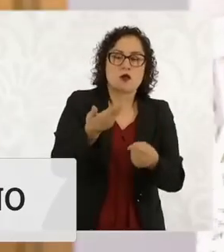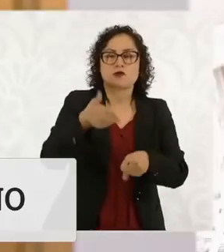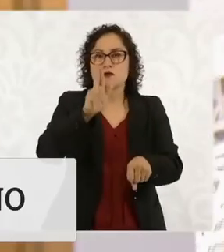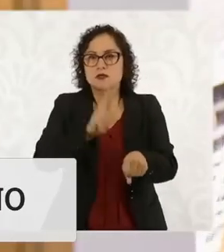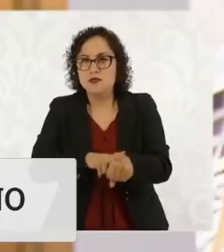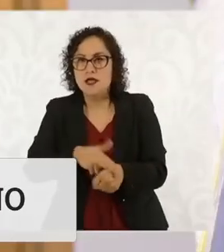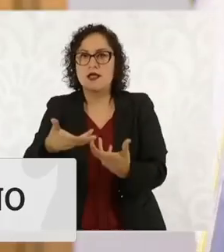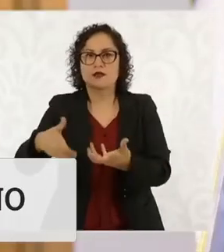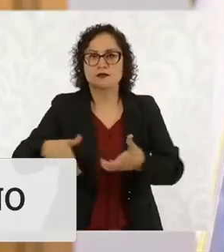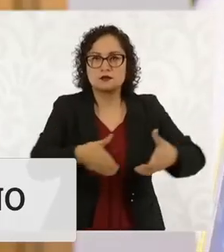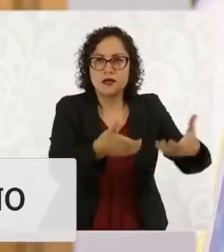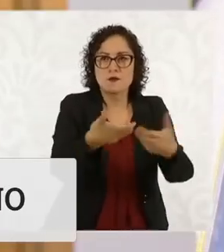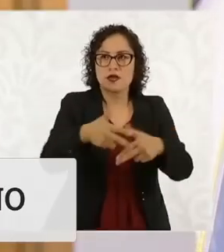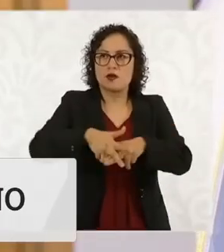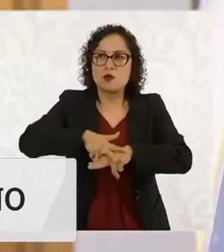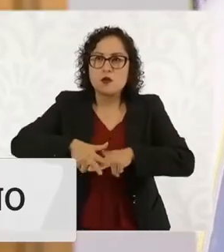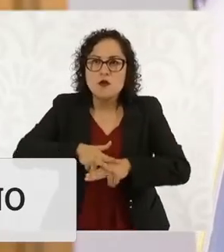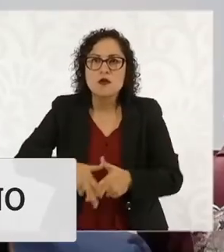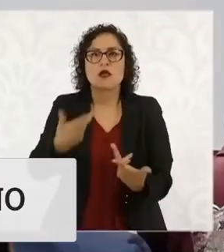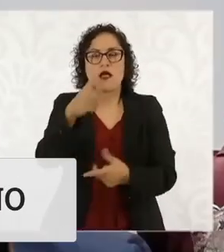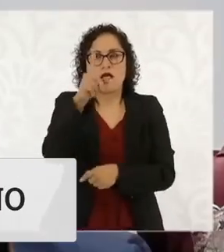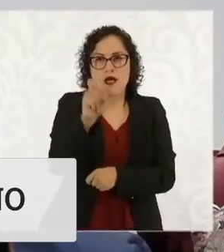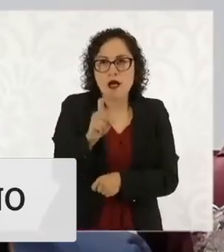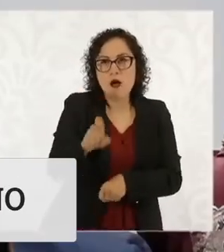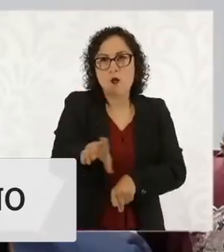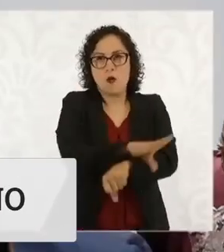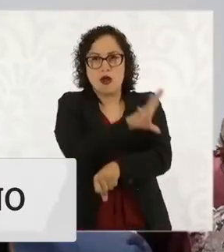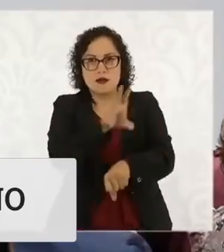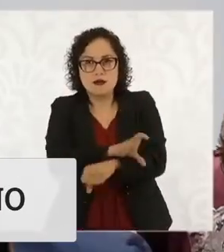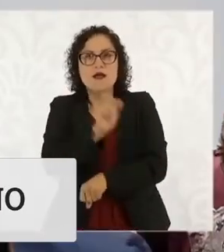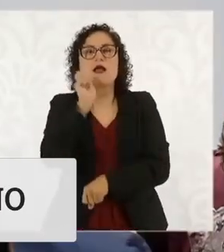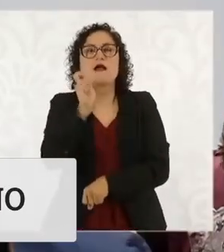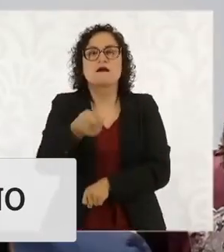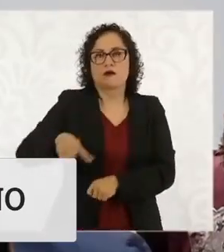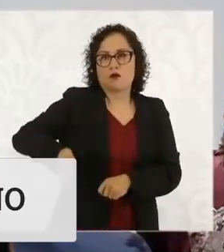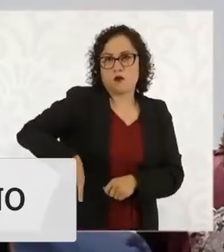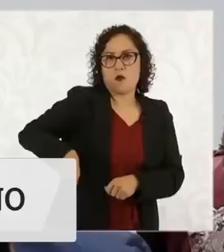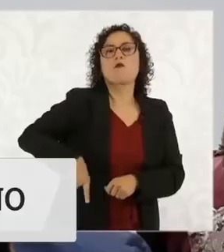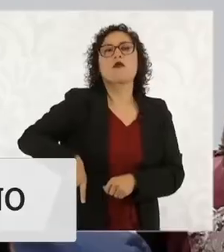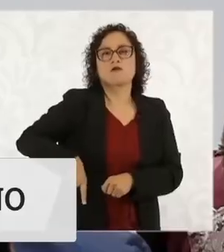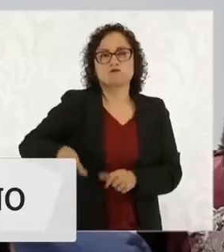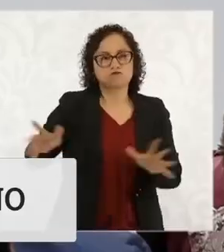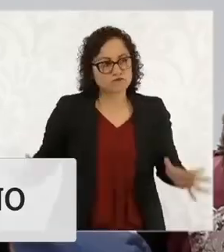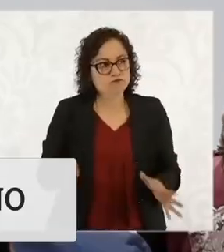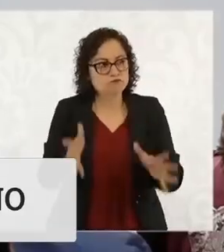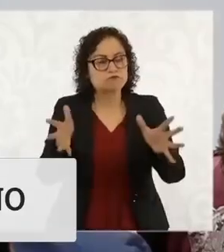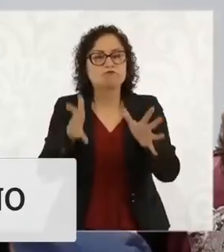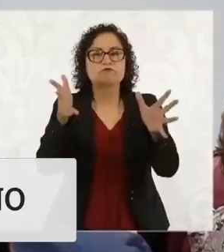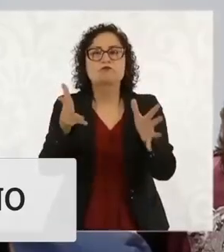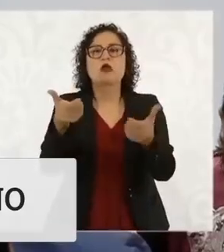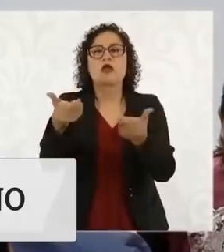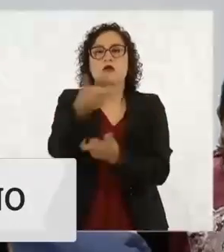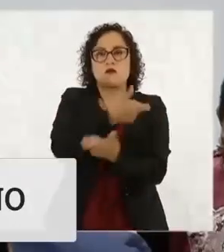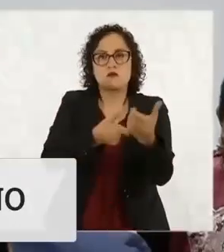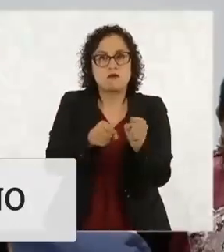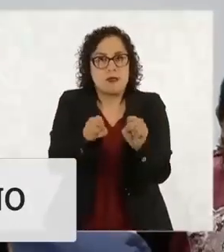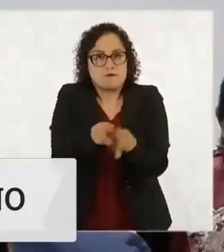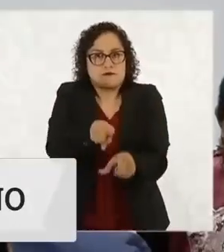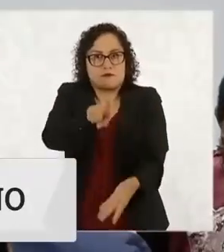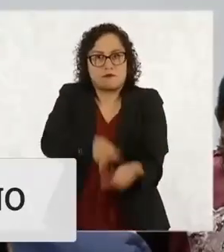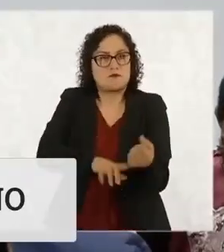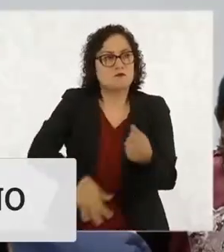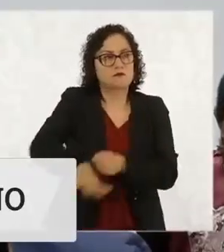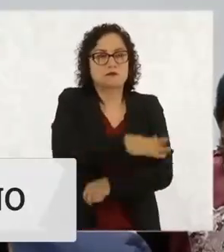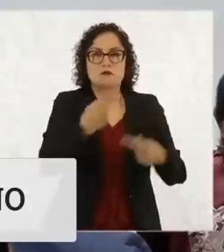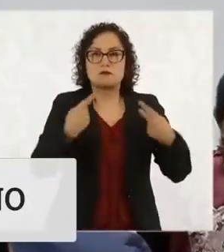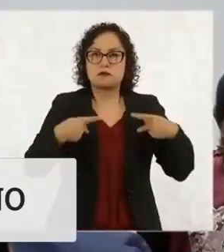trenes, sistemas de agua y energía. El Estado impulsa no solo la economía, sino también la dignidad de las personas.